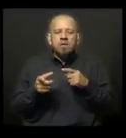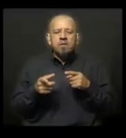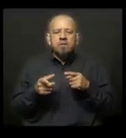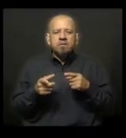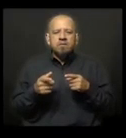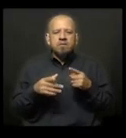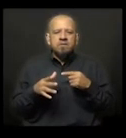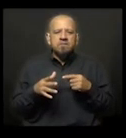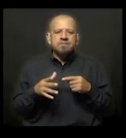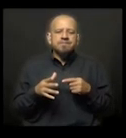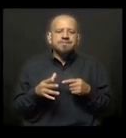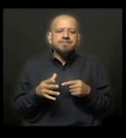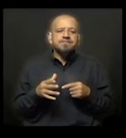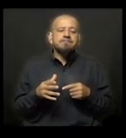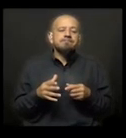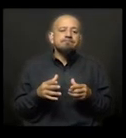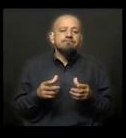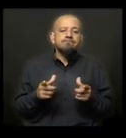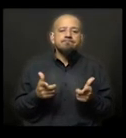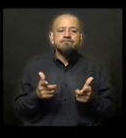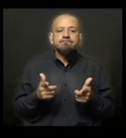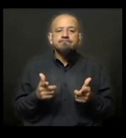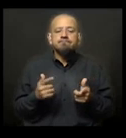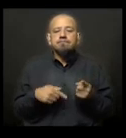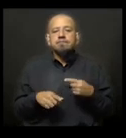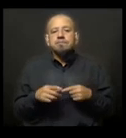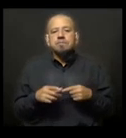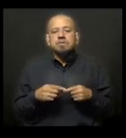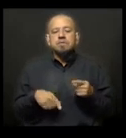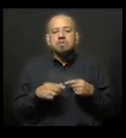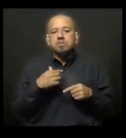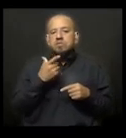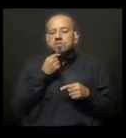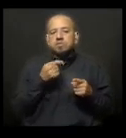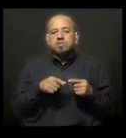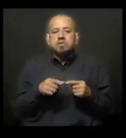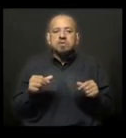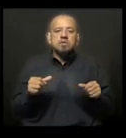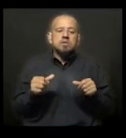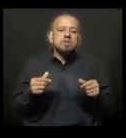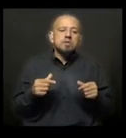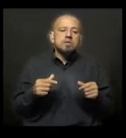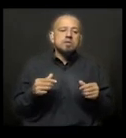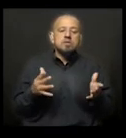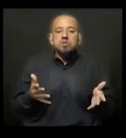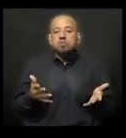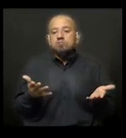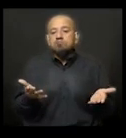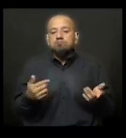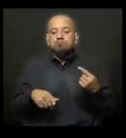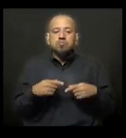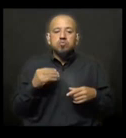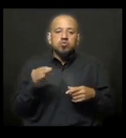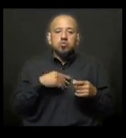de repente no tiene como canales muy fáciles para entrar al archivo, porque bueno, no tenemos que dar por sentado que